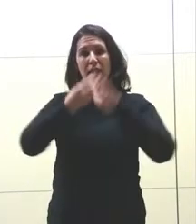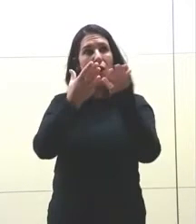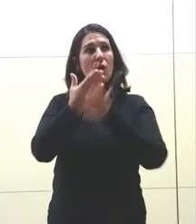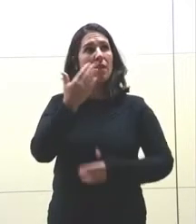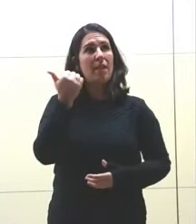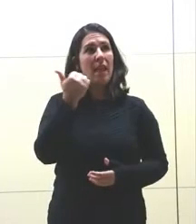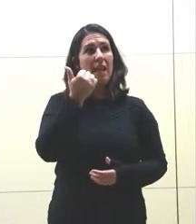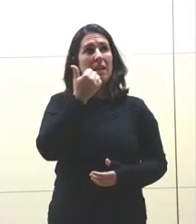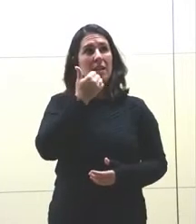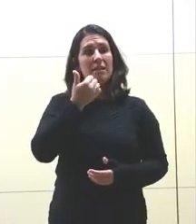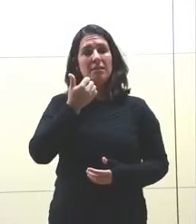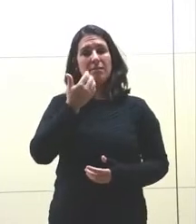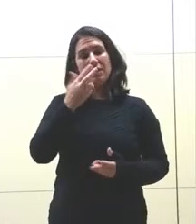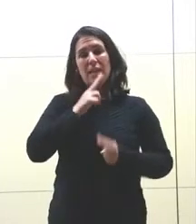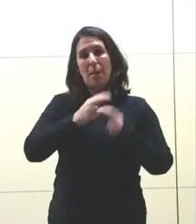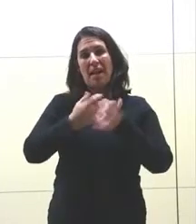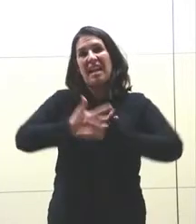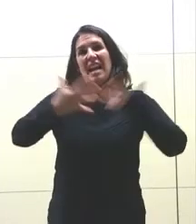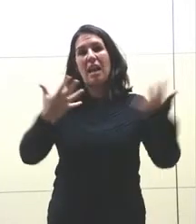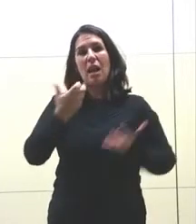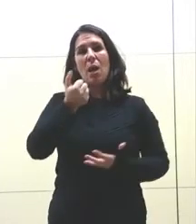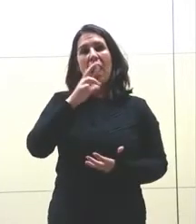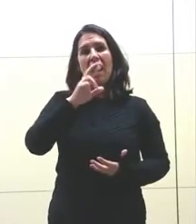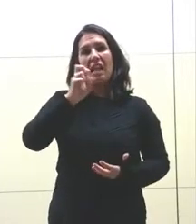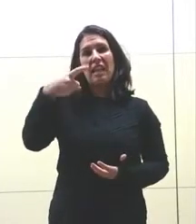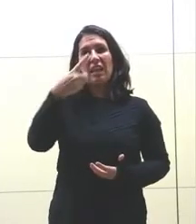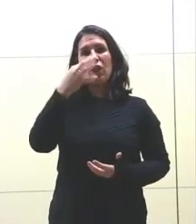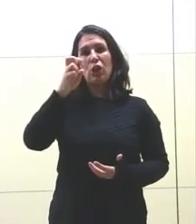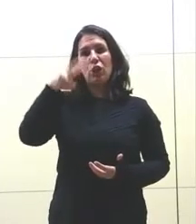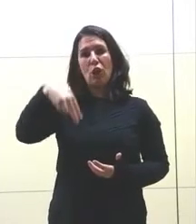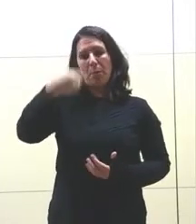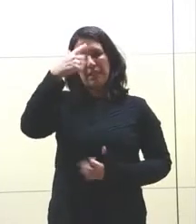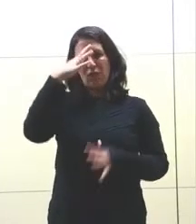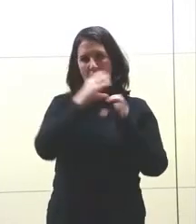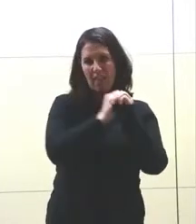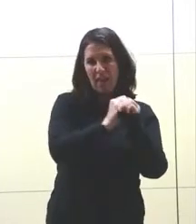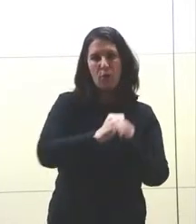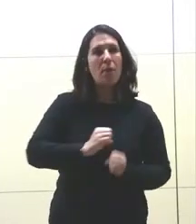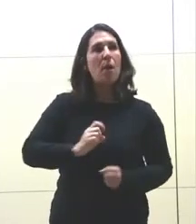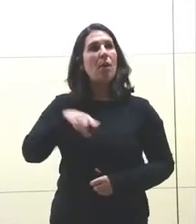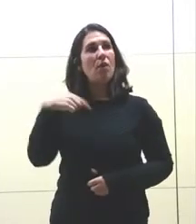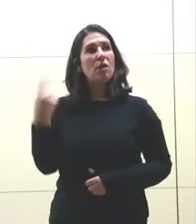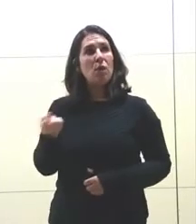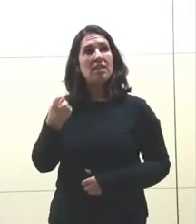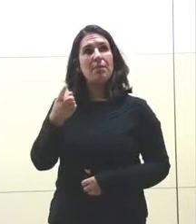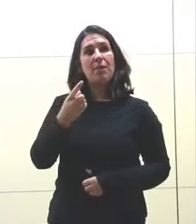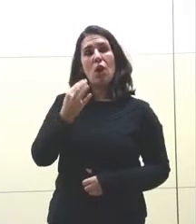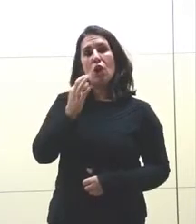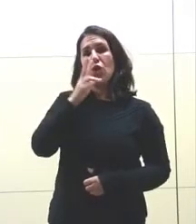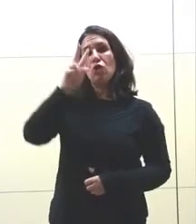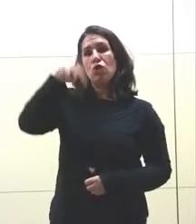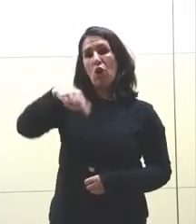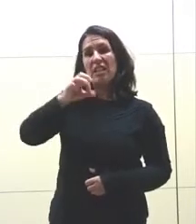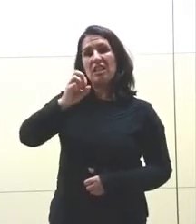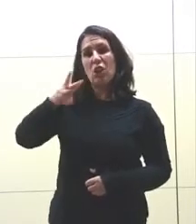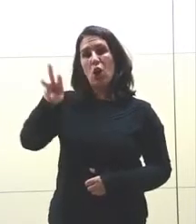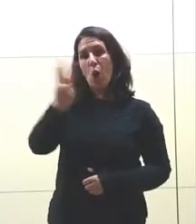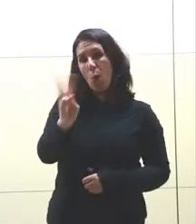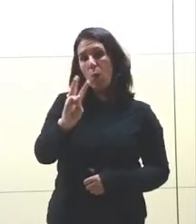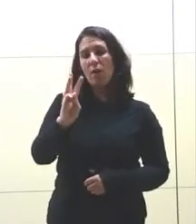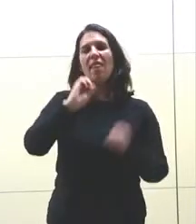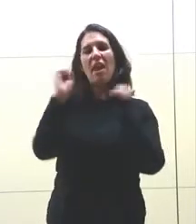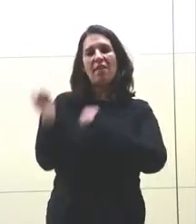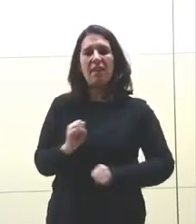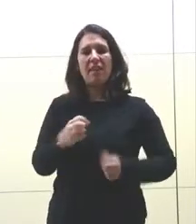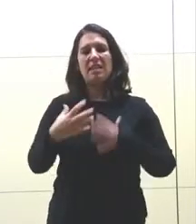Barrington propone una protección focalizada y, sin embargo, el memorándum John Snow defiende las medidas de salud